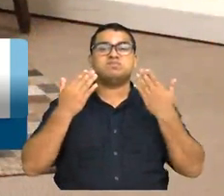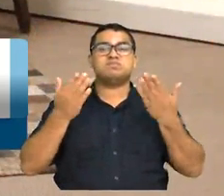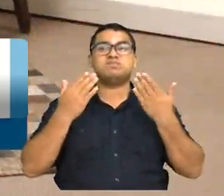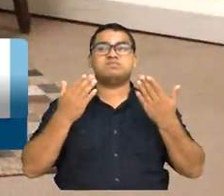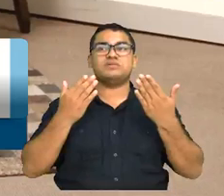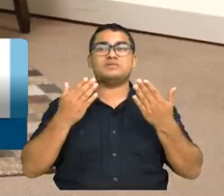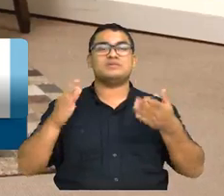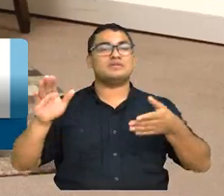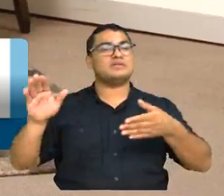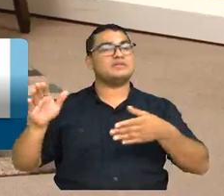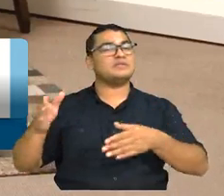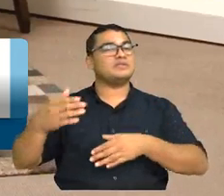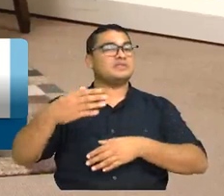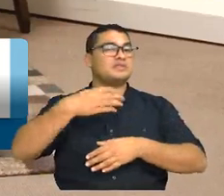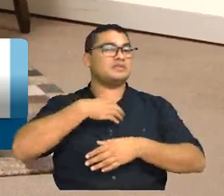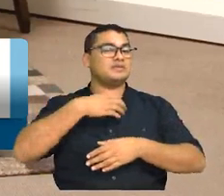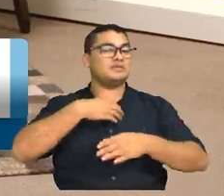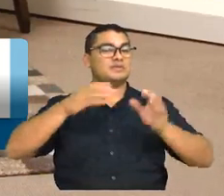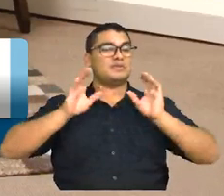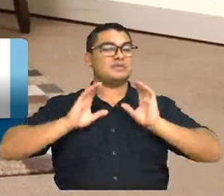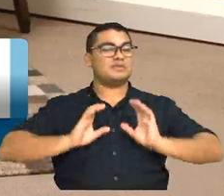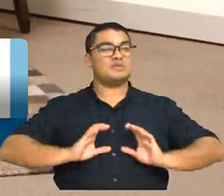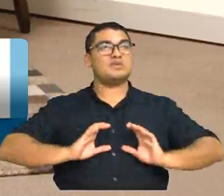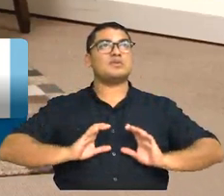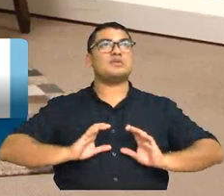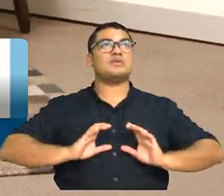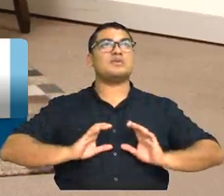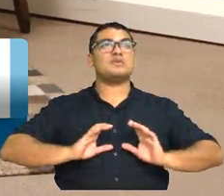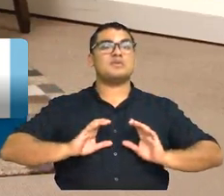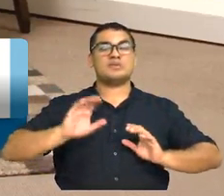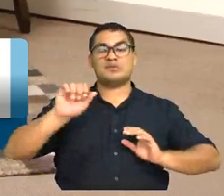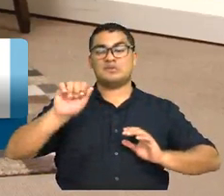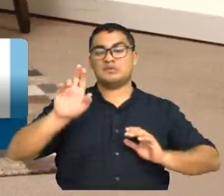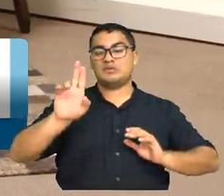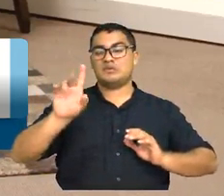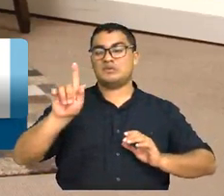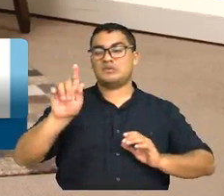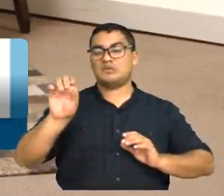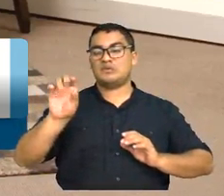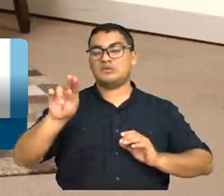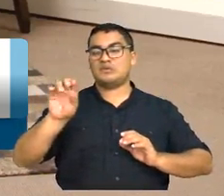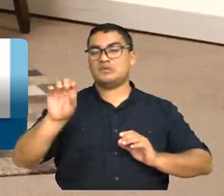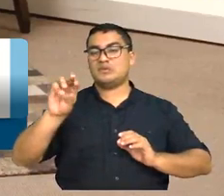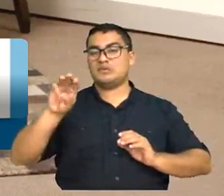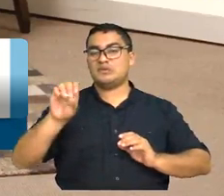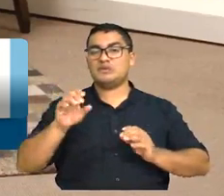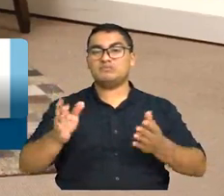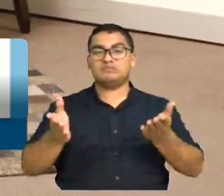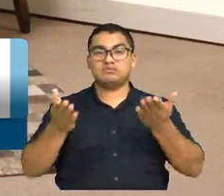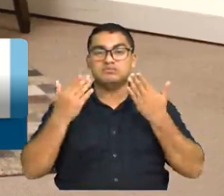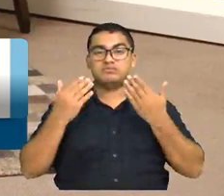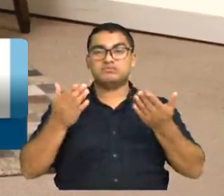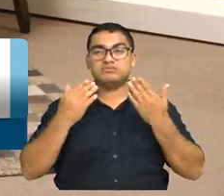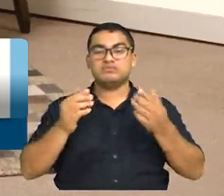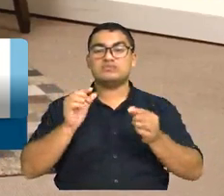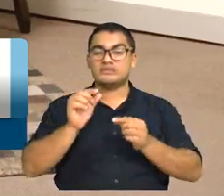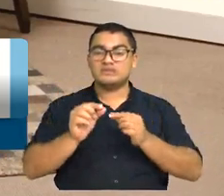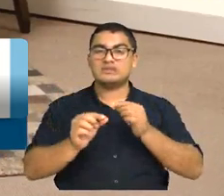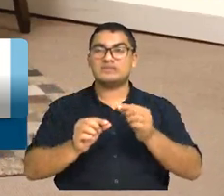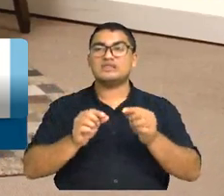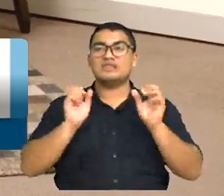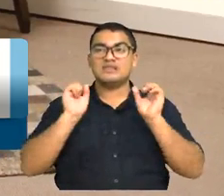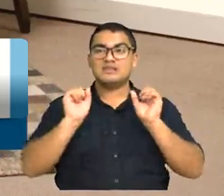funcionar lo que el sistema nervioso autónomo de forma automática, comienza a producir el calor poco a poco, se puede producir